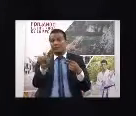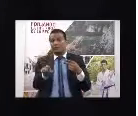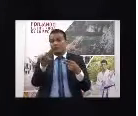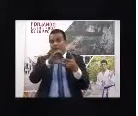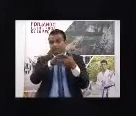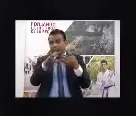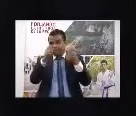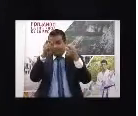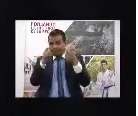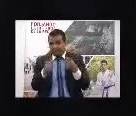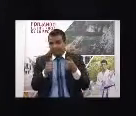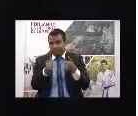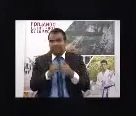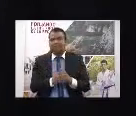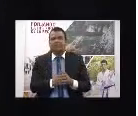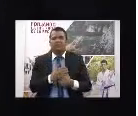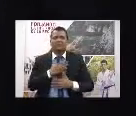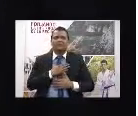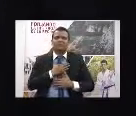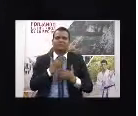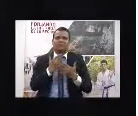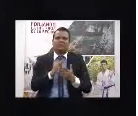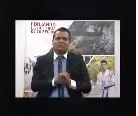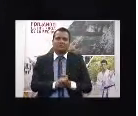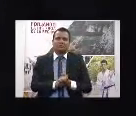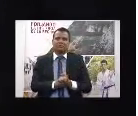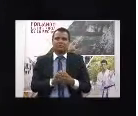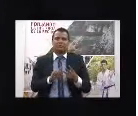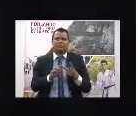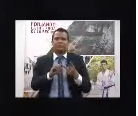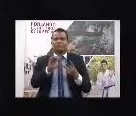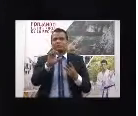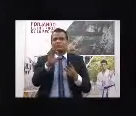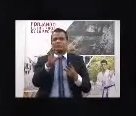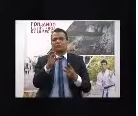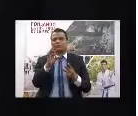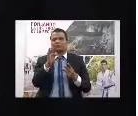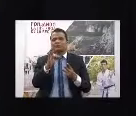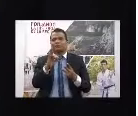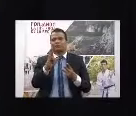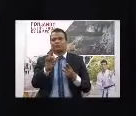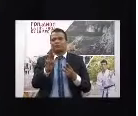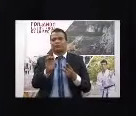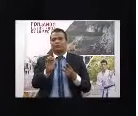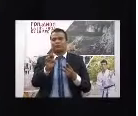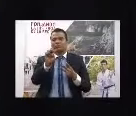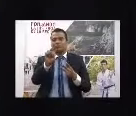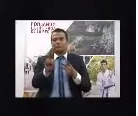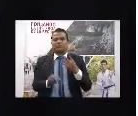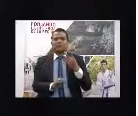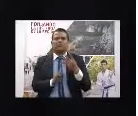mejores graduandos de la ceremonia. Felicitaciones. Steven Danilo López Cardona.